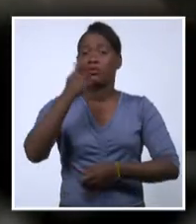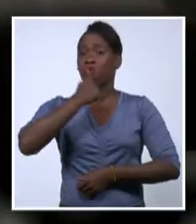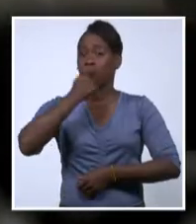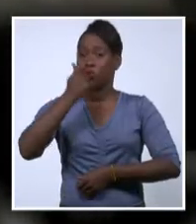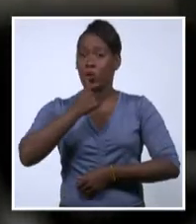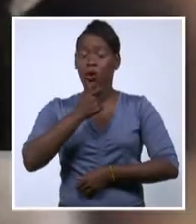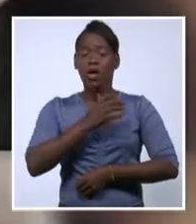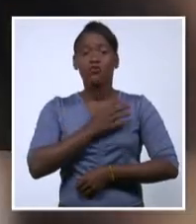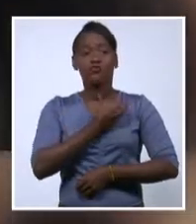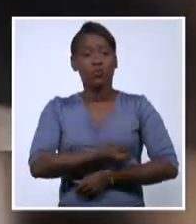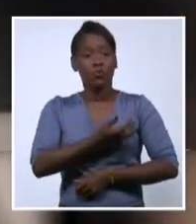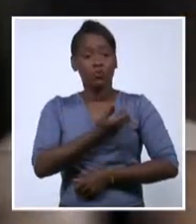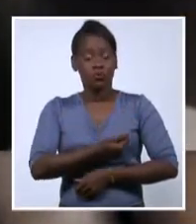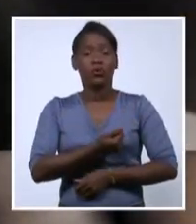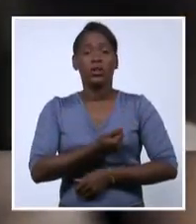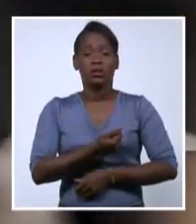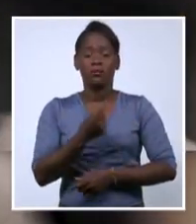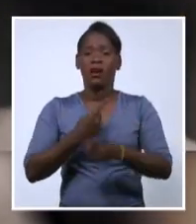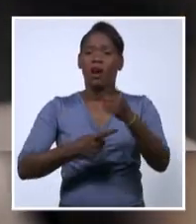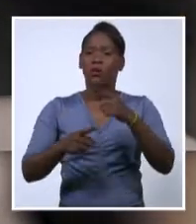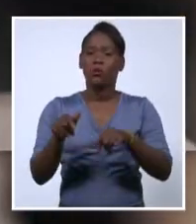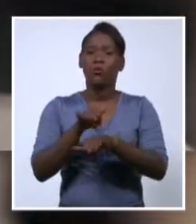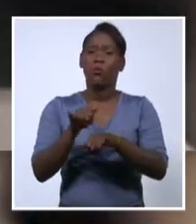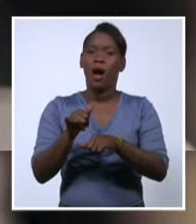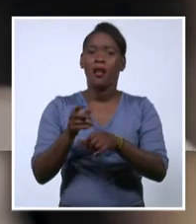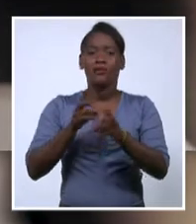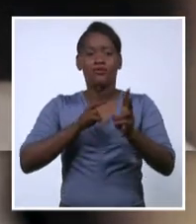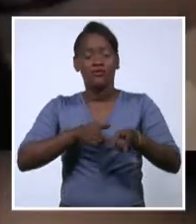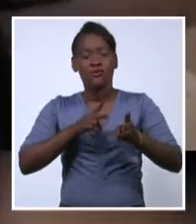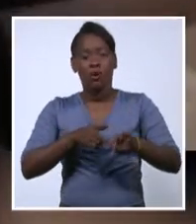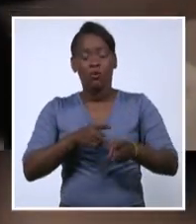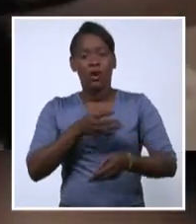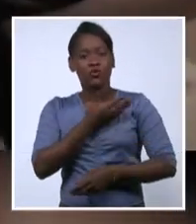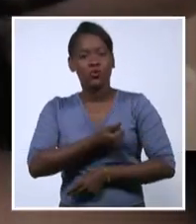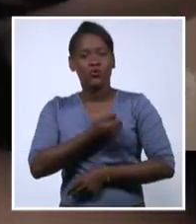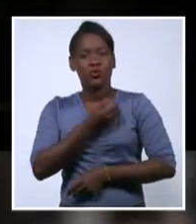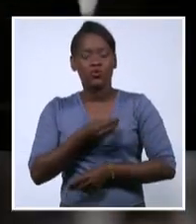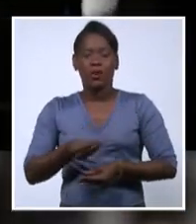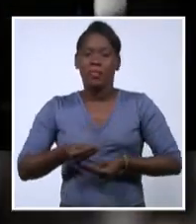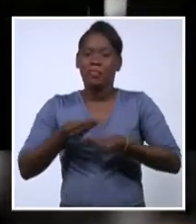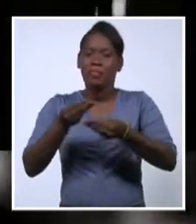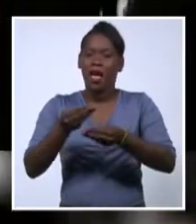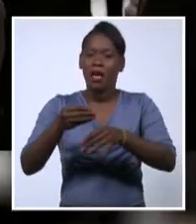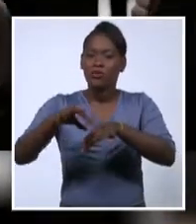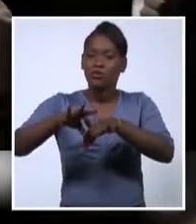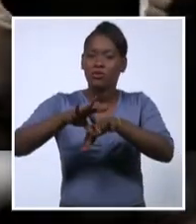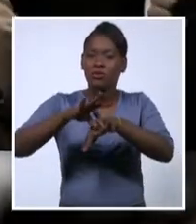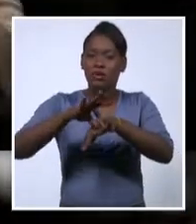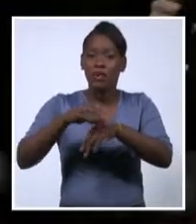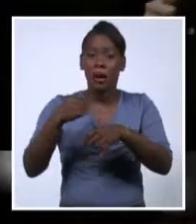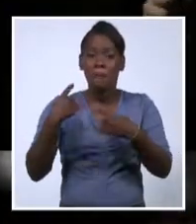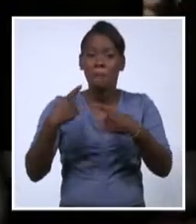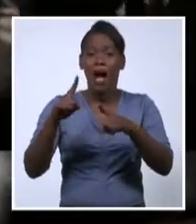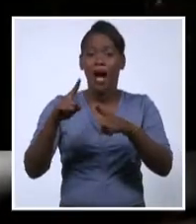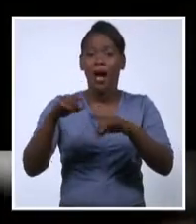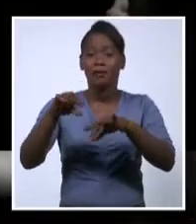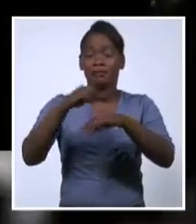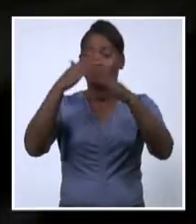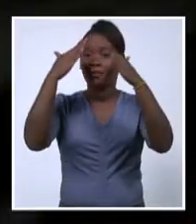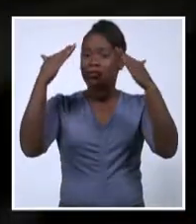adiós innecesario. Entréguenle a Lola mi sortija y leontina para que siempre me recuerde. Una palabra dura como herencia espontánea para no